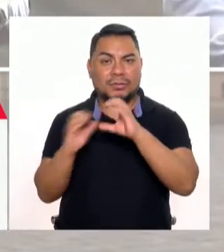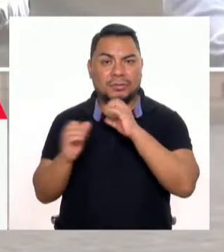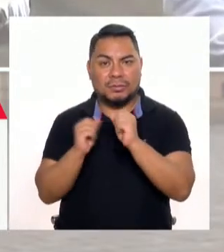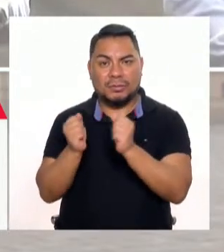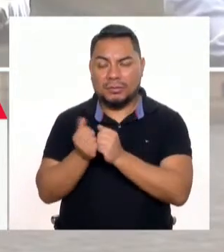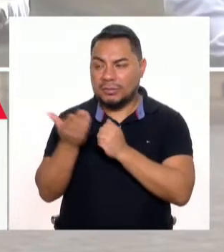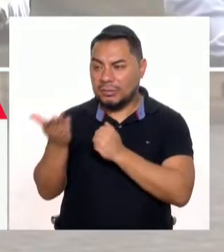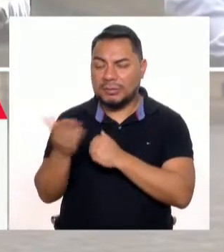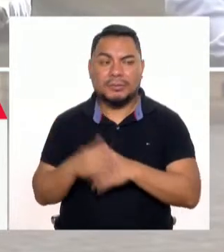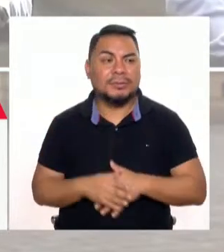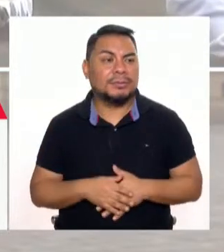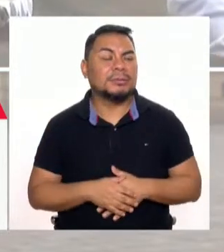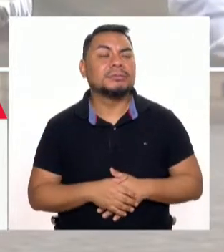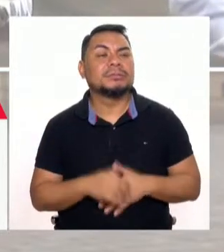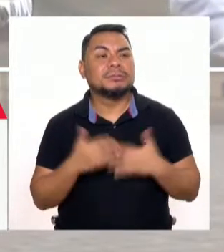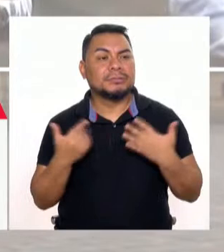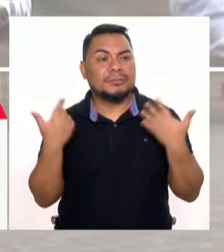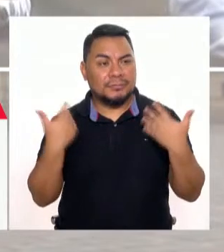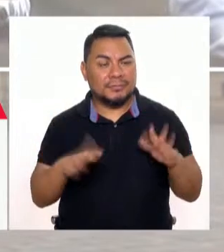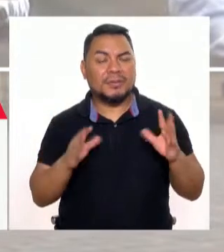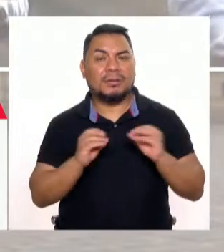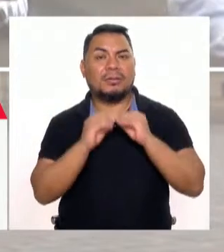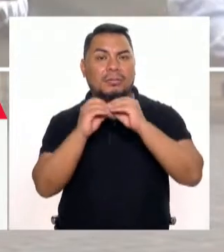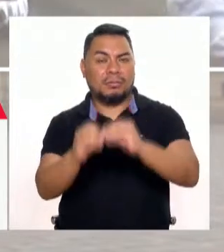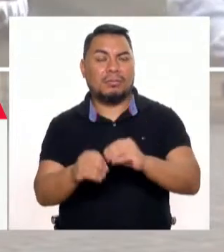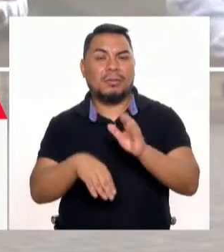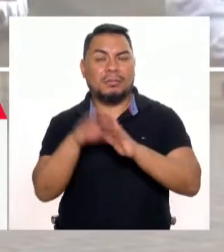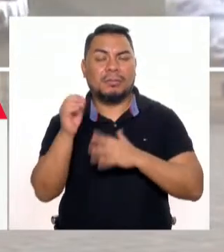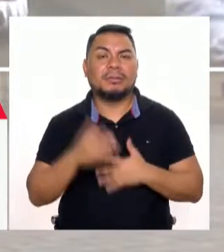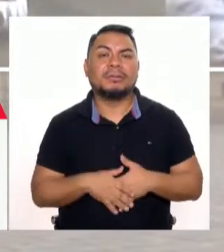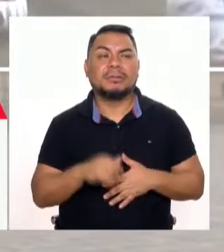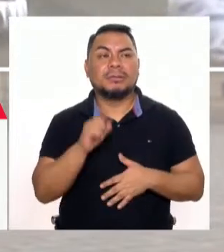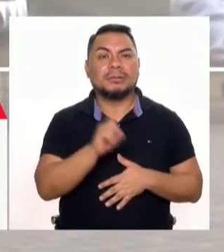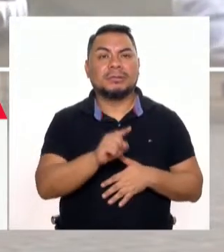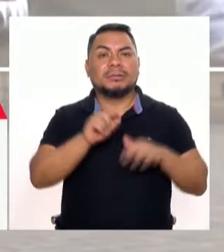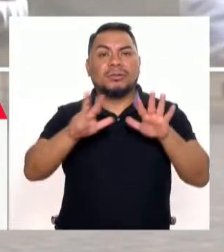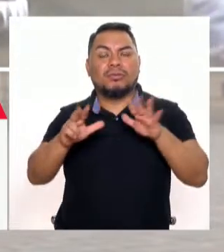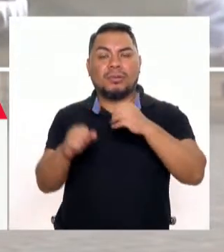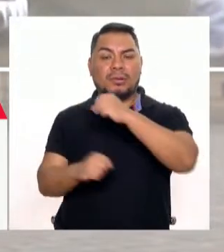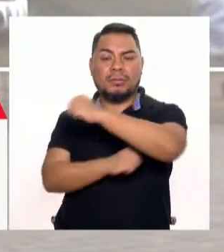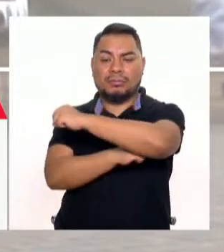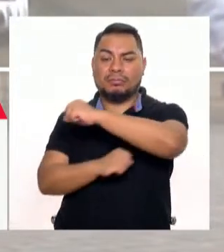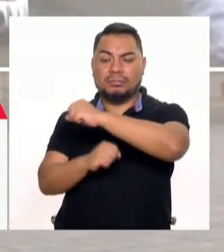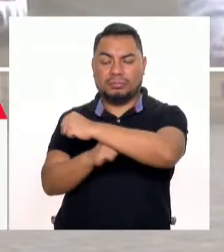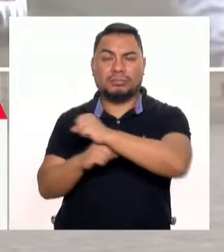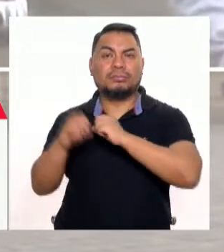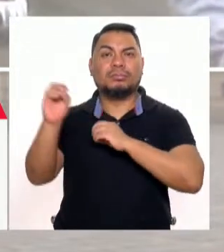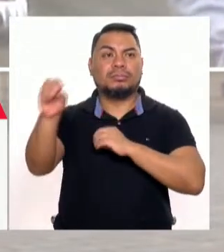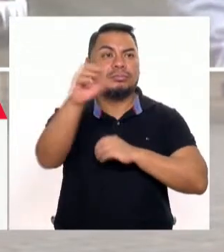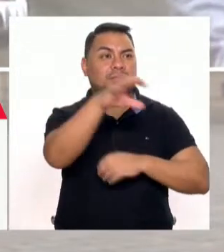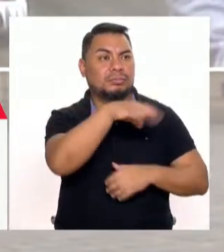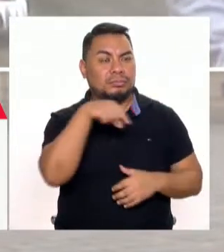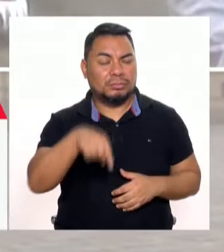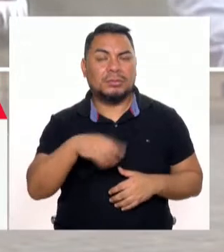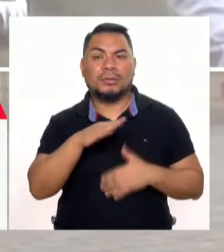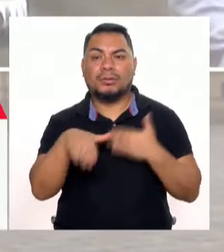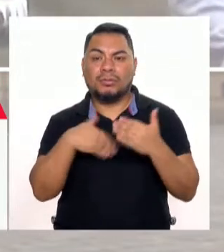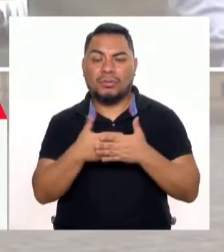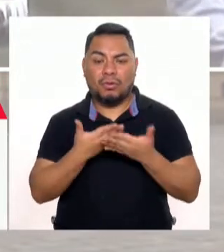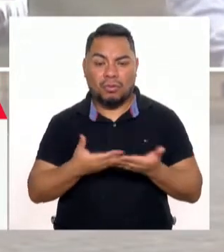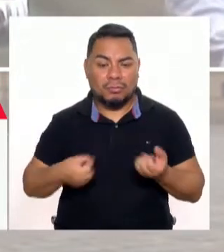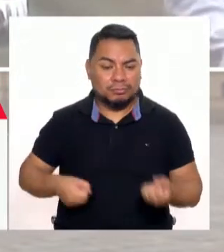y comunicaciones ha instalado más de 18 puentes modulares para que la producción